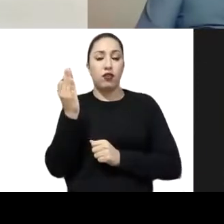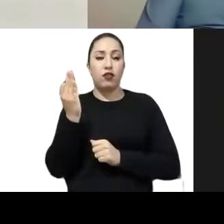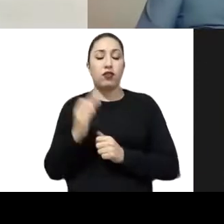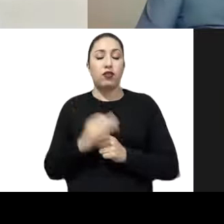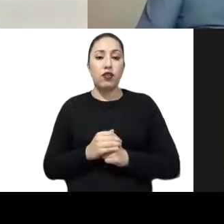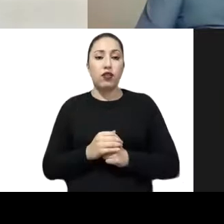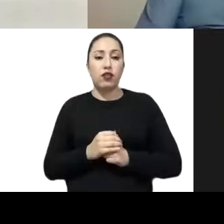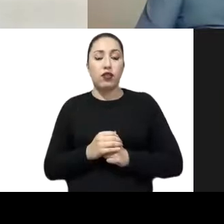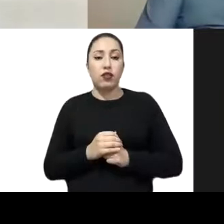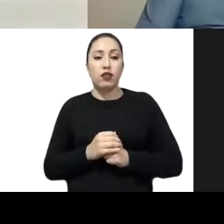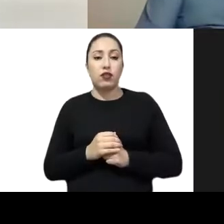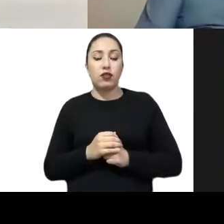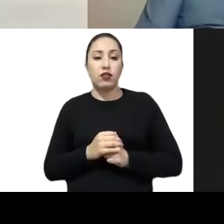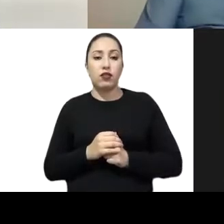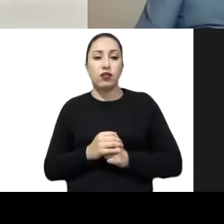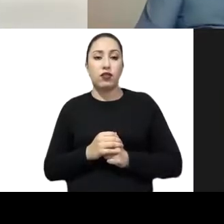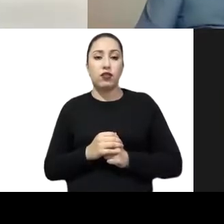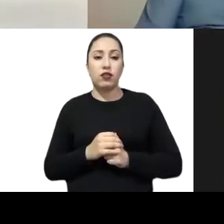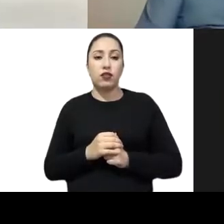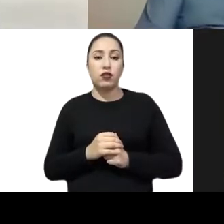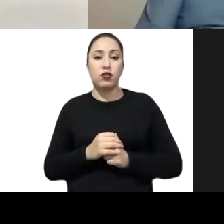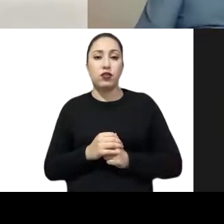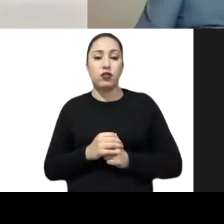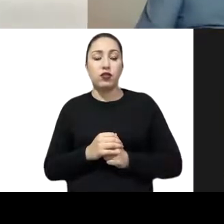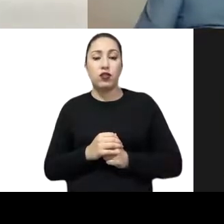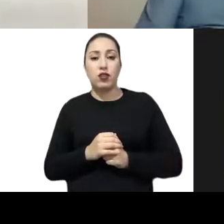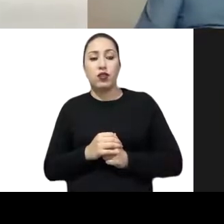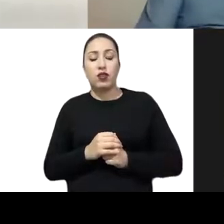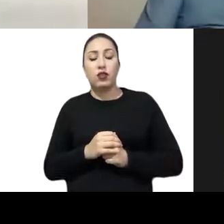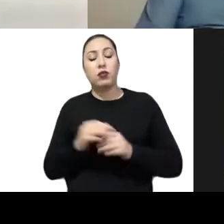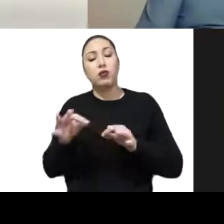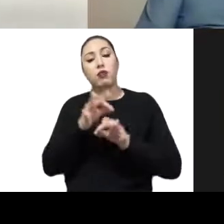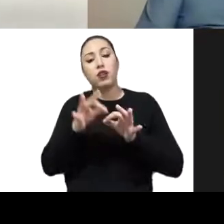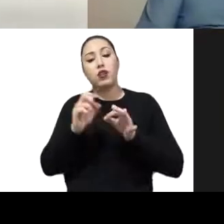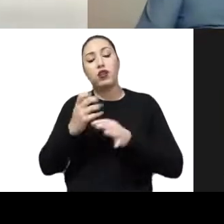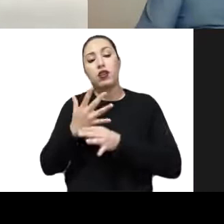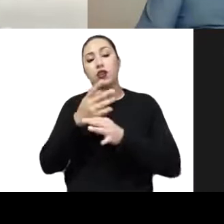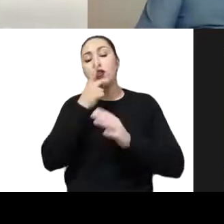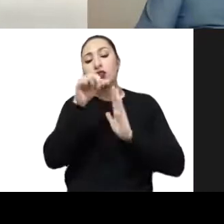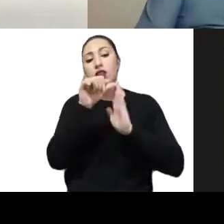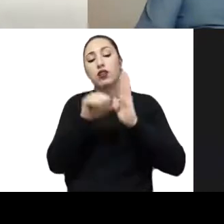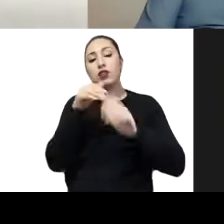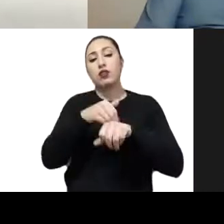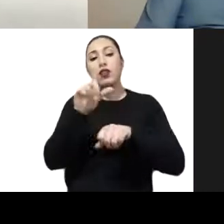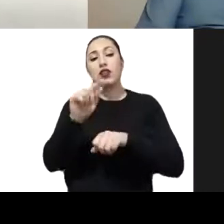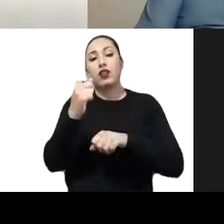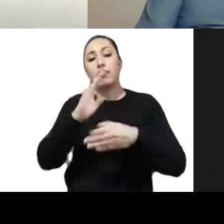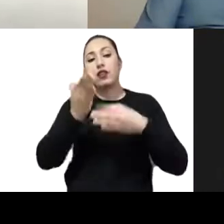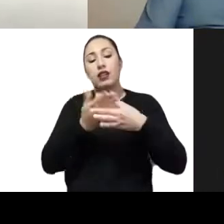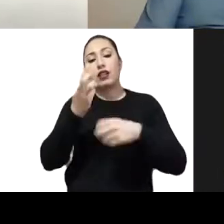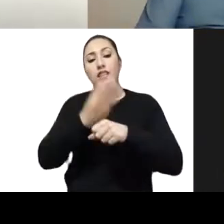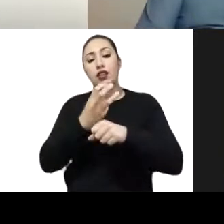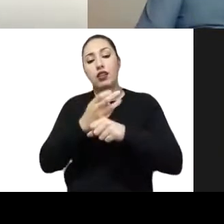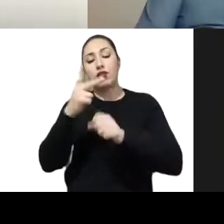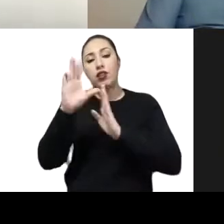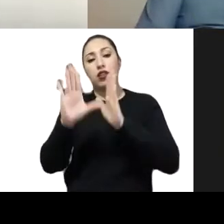Unión en los términos que fue presentada de conformidad con el artículo 71, fracción tercera de la